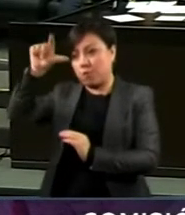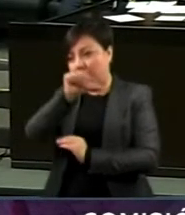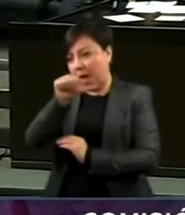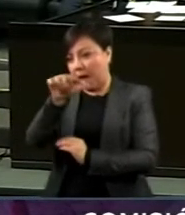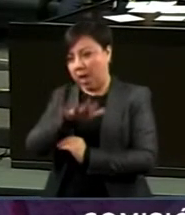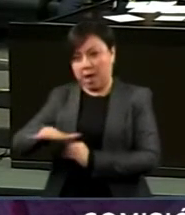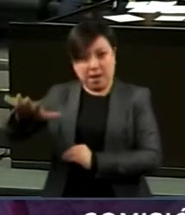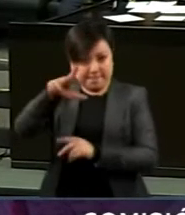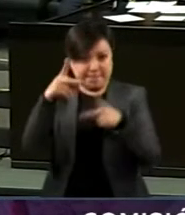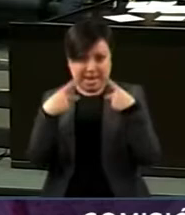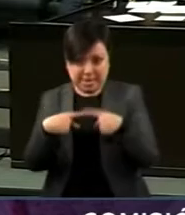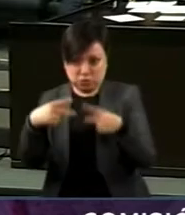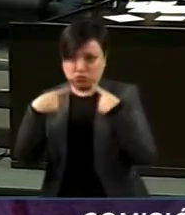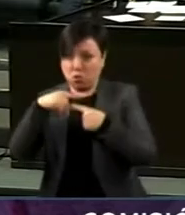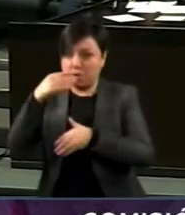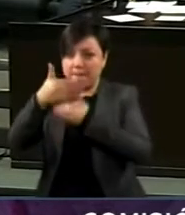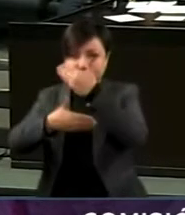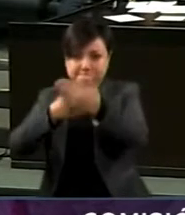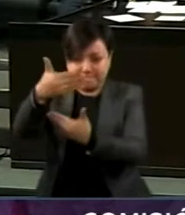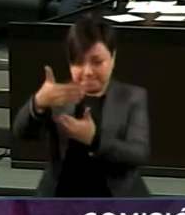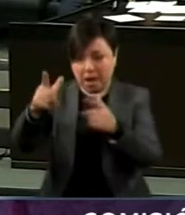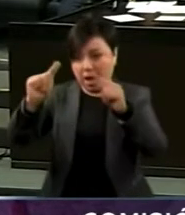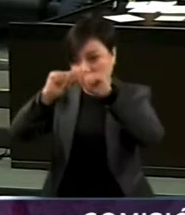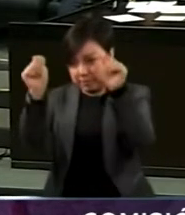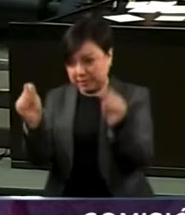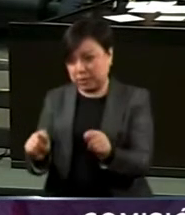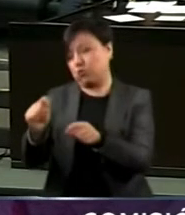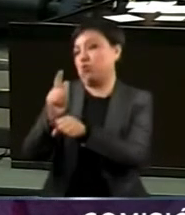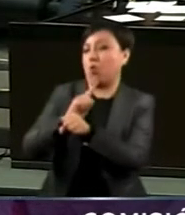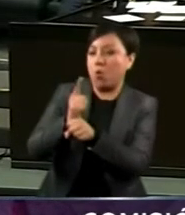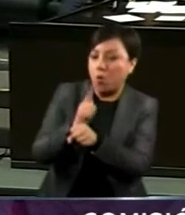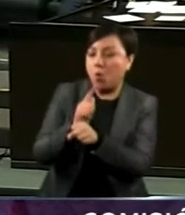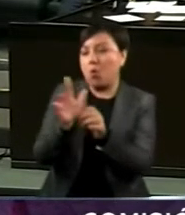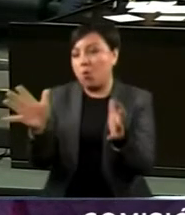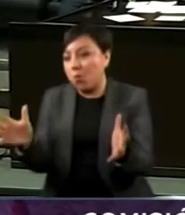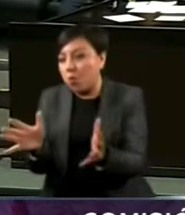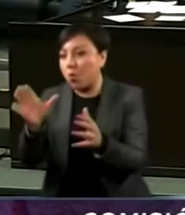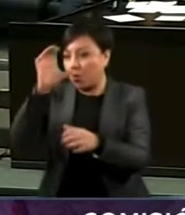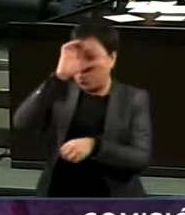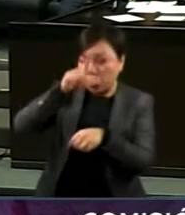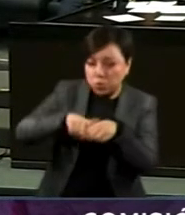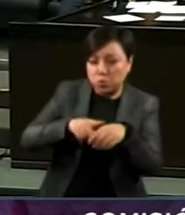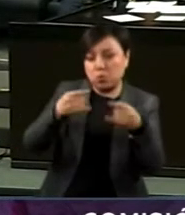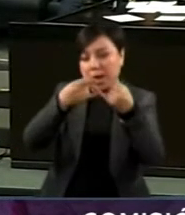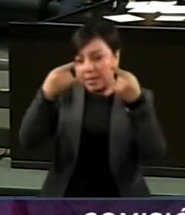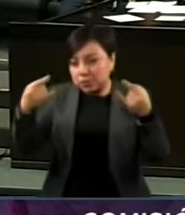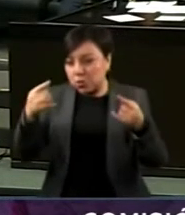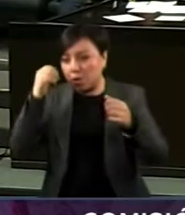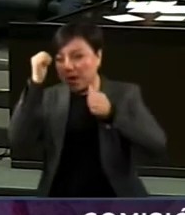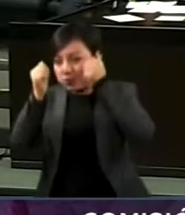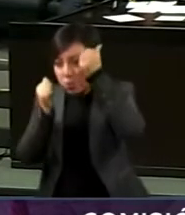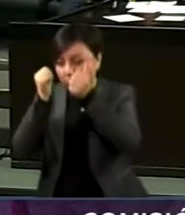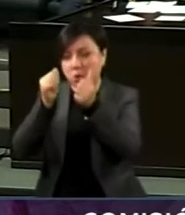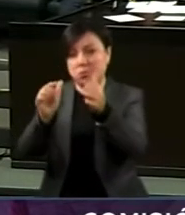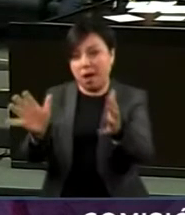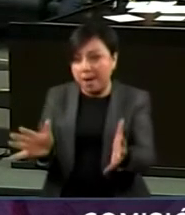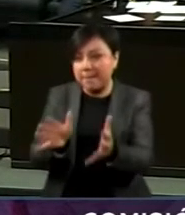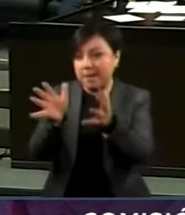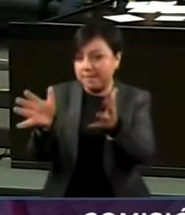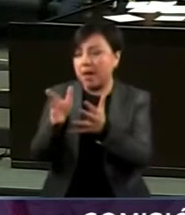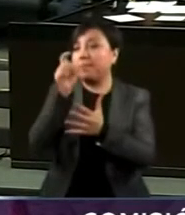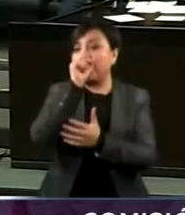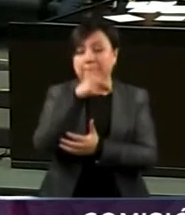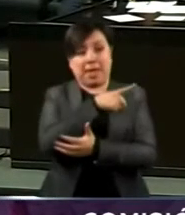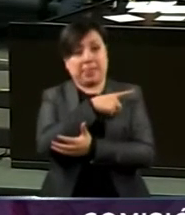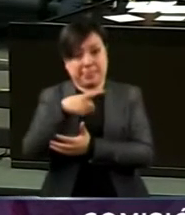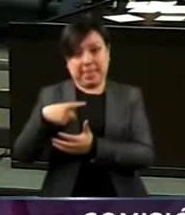licenciatura y posgrado, la investigación y la difusión de la cultura en los ámbitos de antropología y la historia, además de la